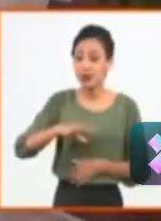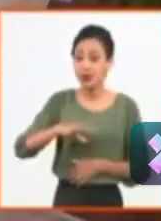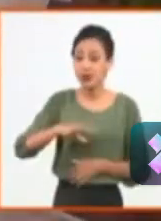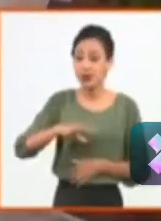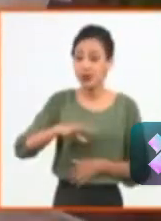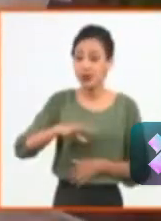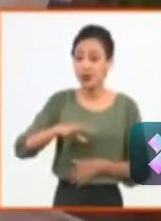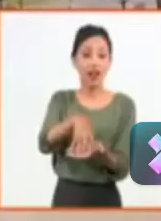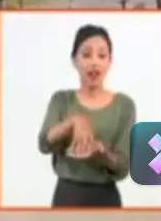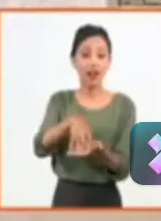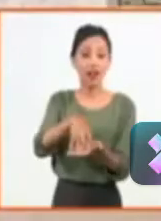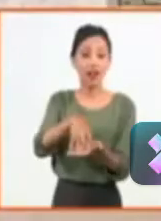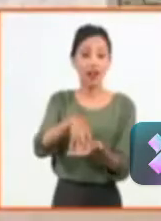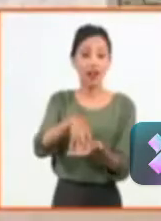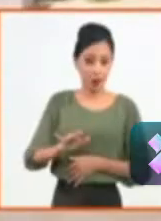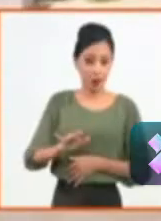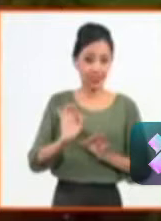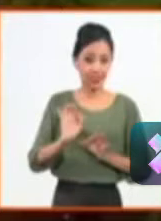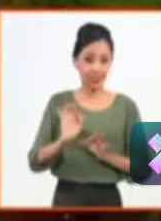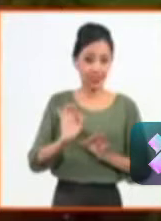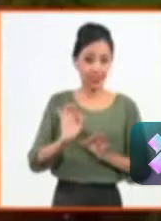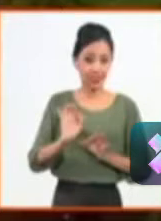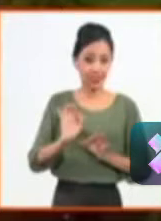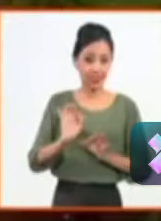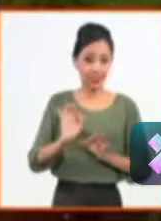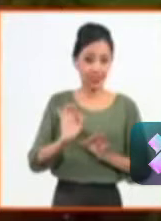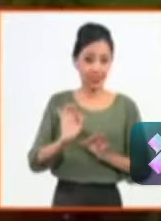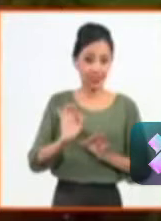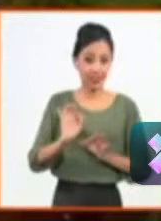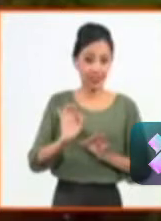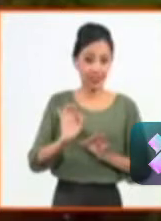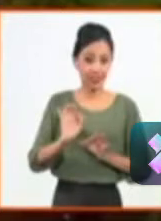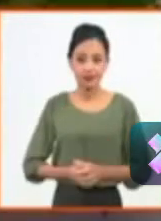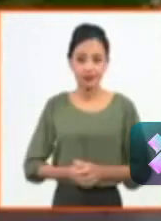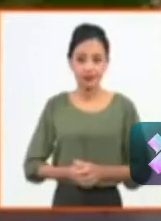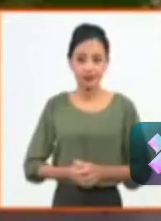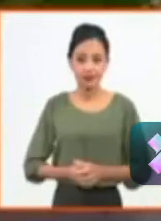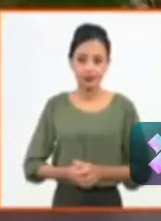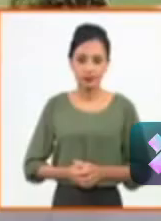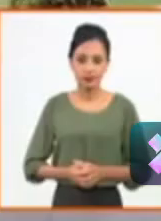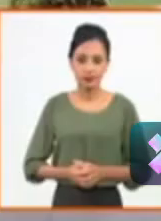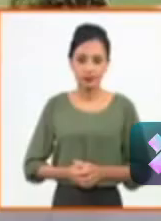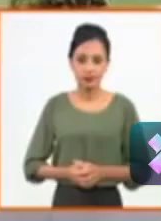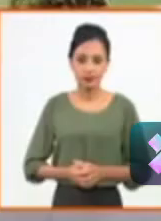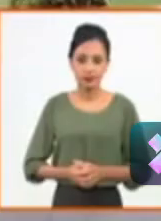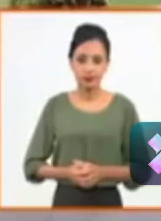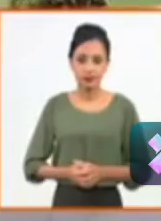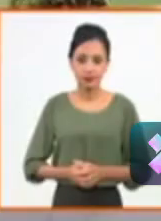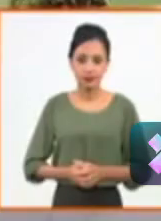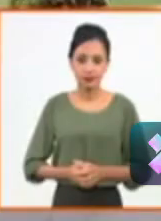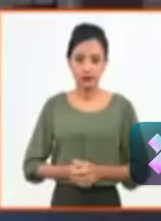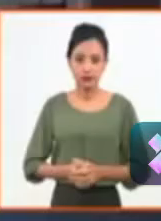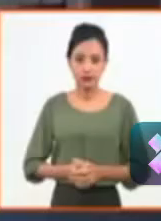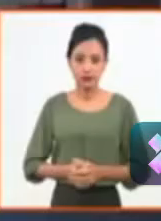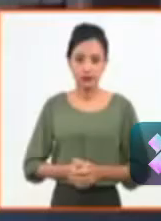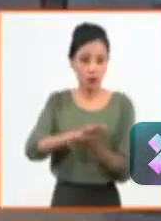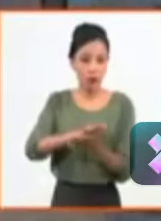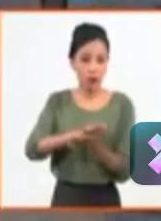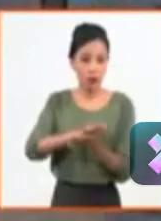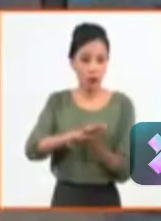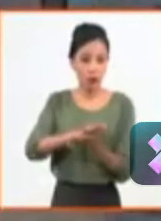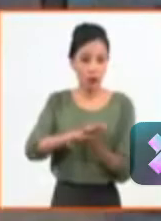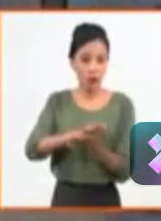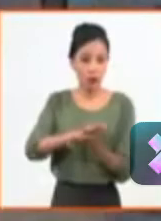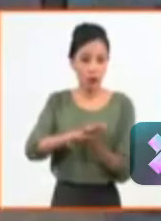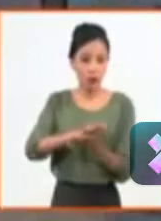muchos parqueaderos, las arenas de Cuba. También se ha convertido de alguna manera en los últimos días en el epicentro de la pandemia en Cuba,